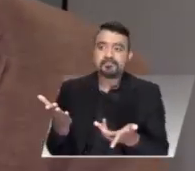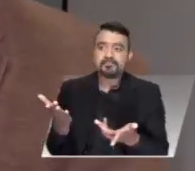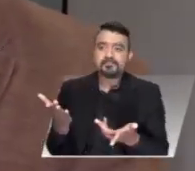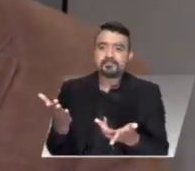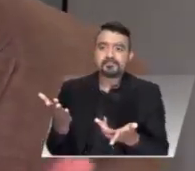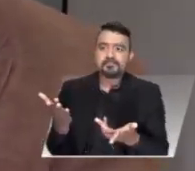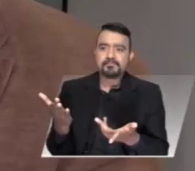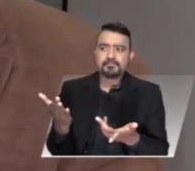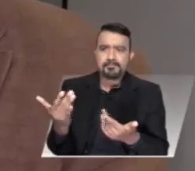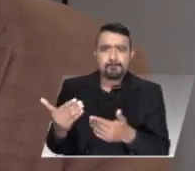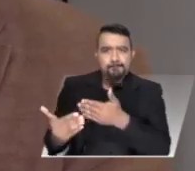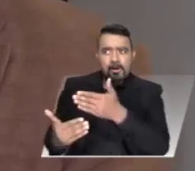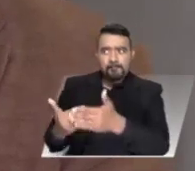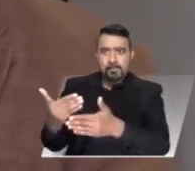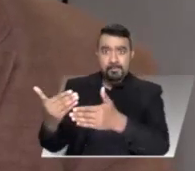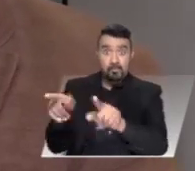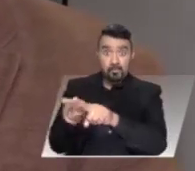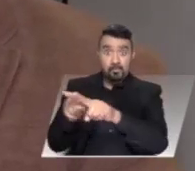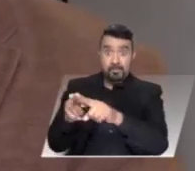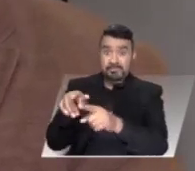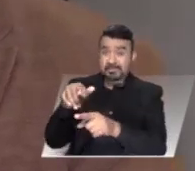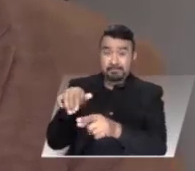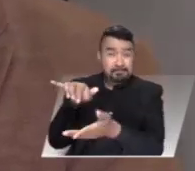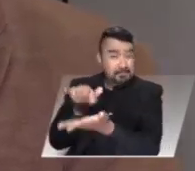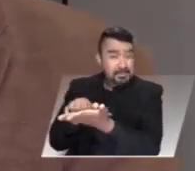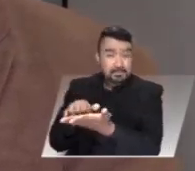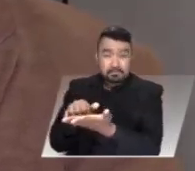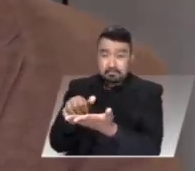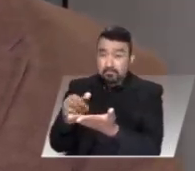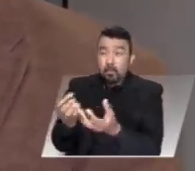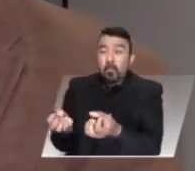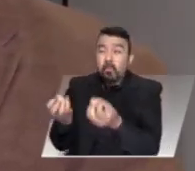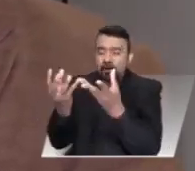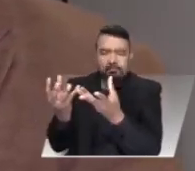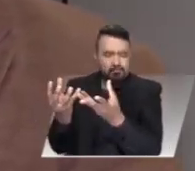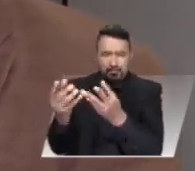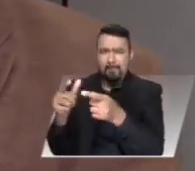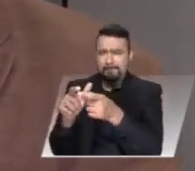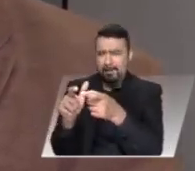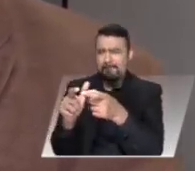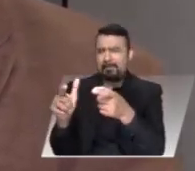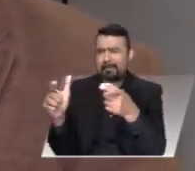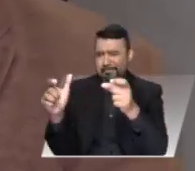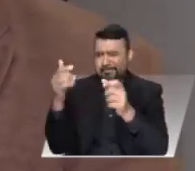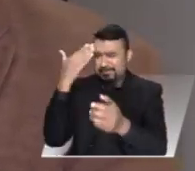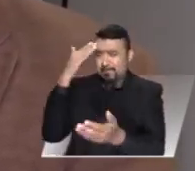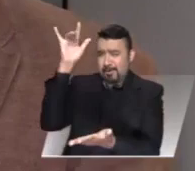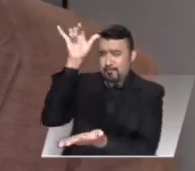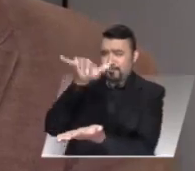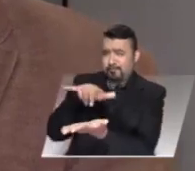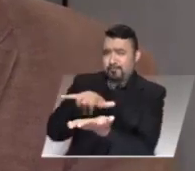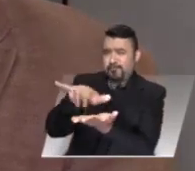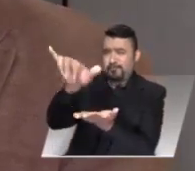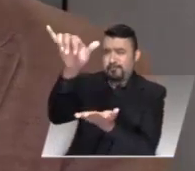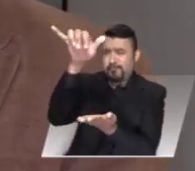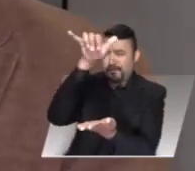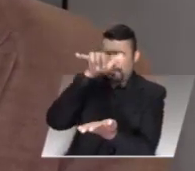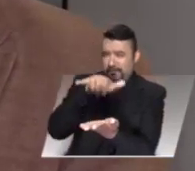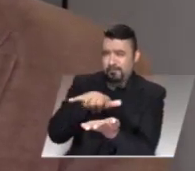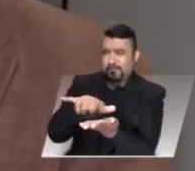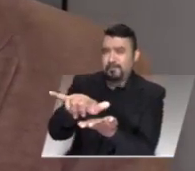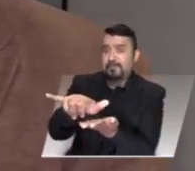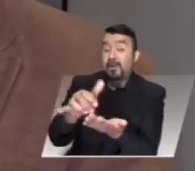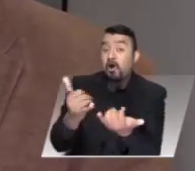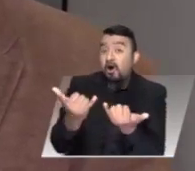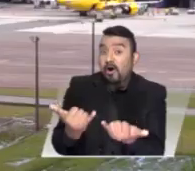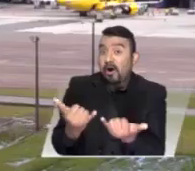apuntando a crecer muchísimo y no realmente se nos vuelve un tema de restricción hoy con la capacidad